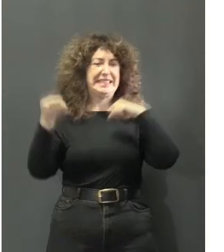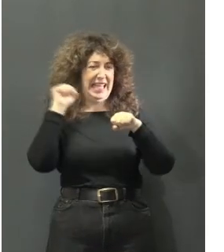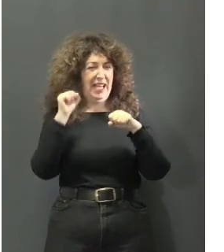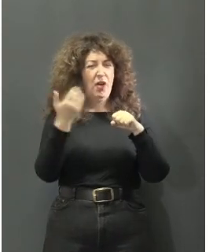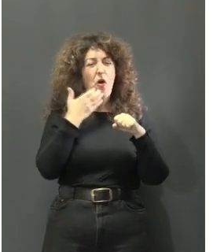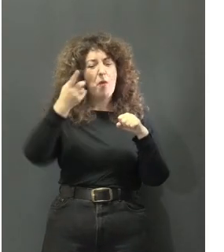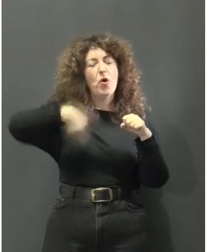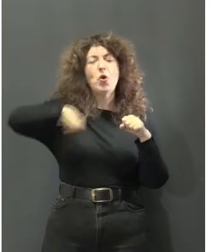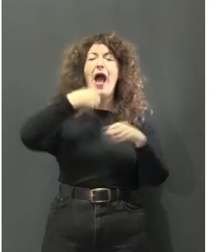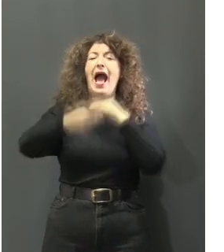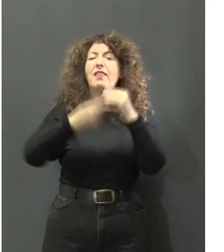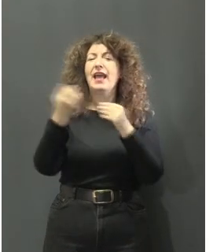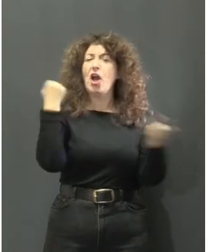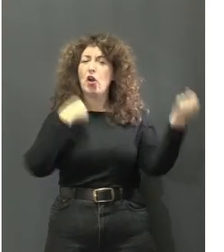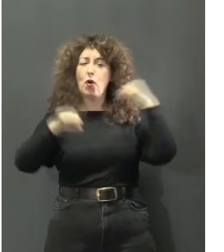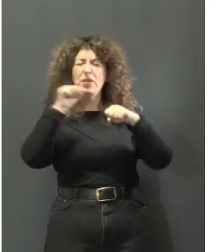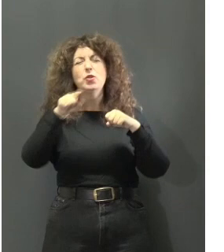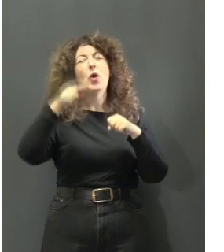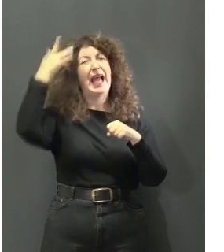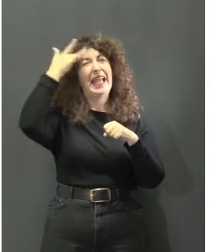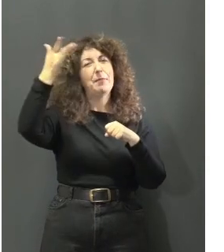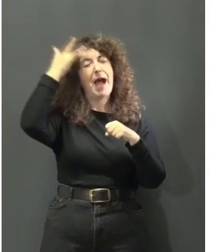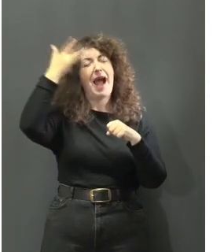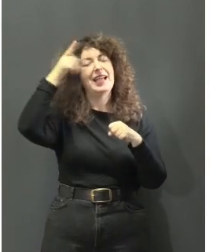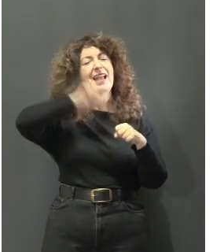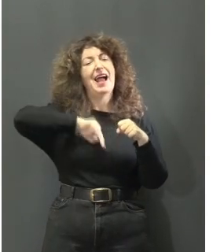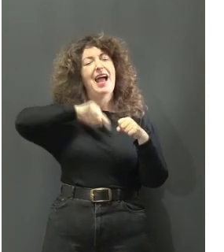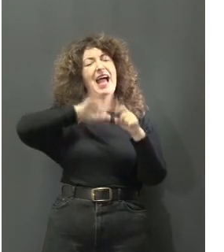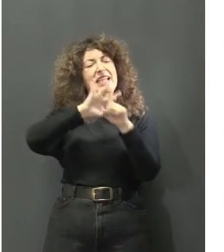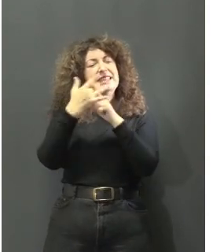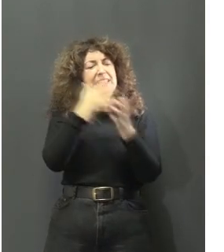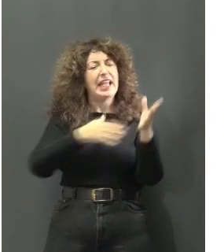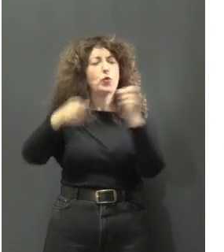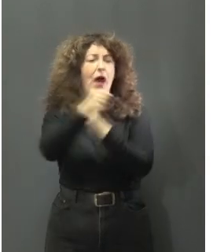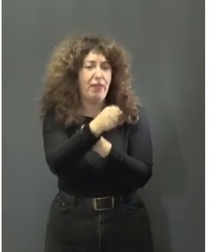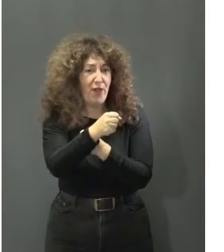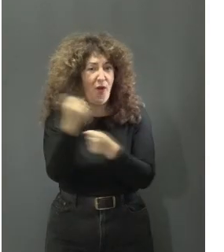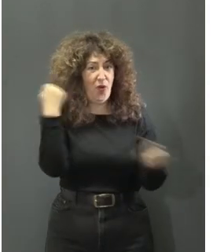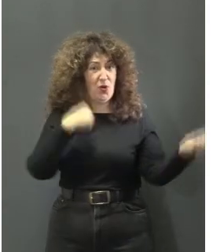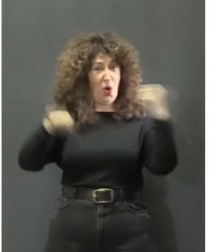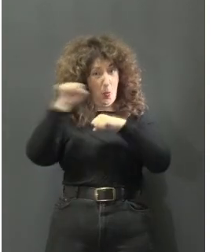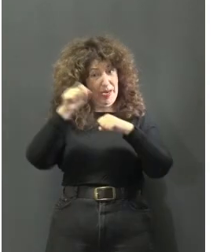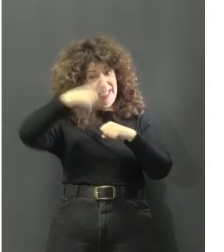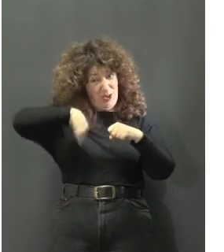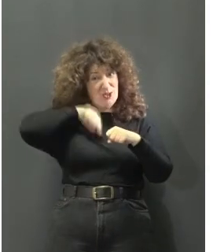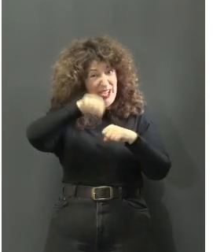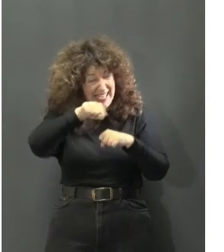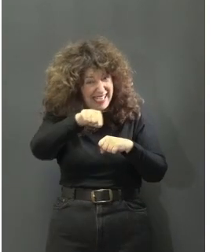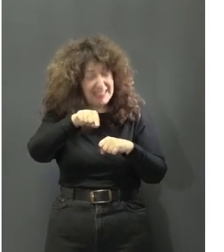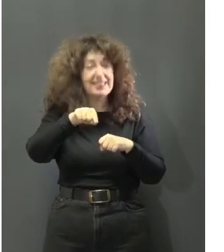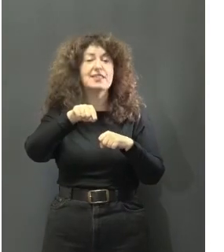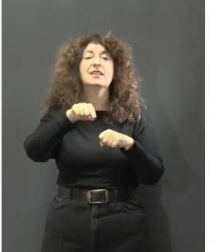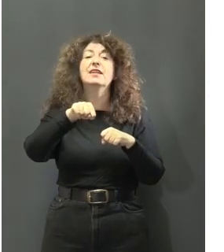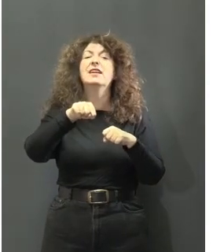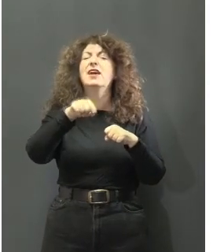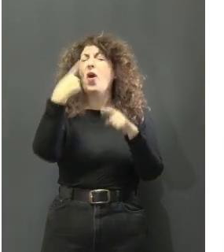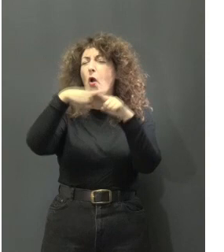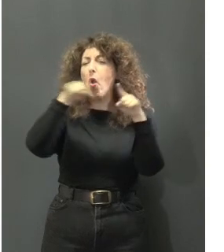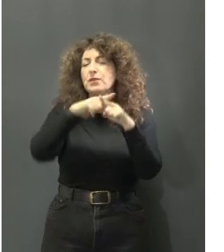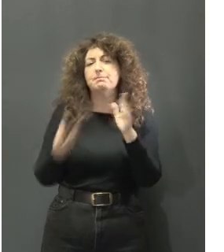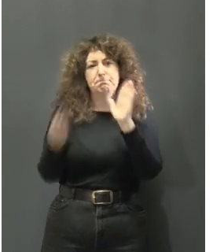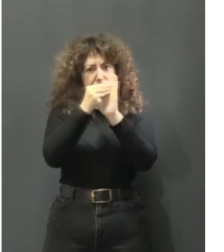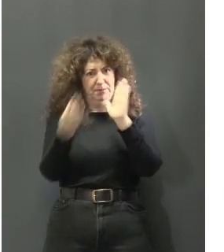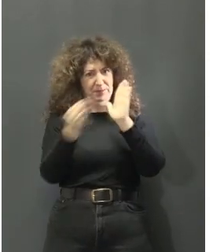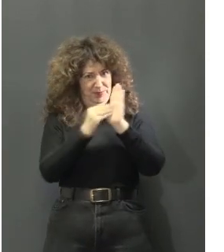hacer como sí, es decir, ponte en la situación de las personas que... Entonces incorporábamos también ese tipo de elementos,